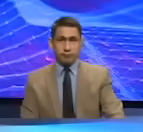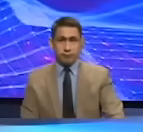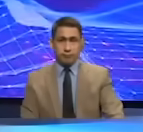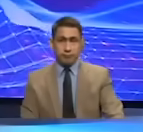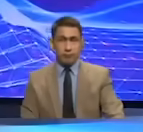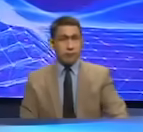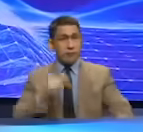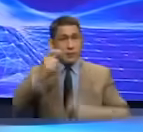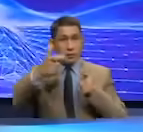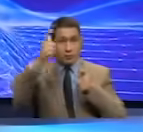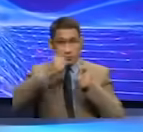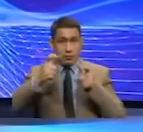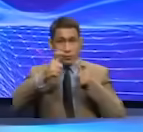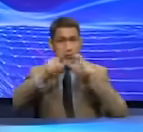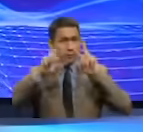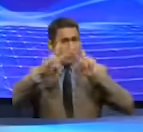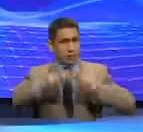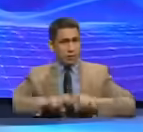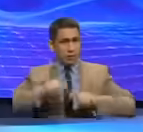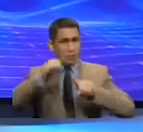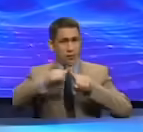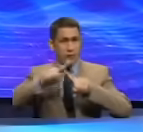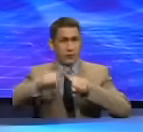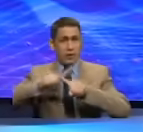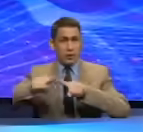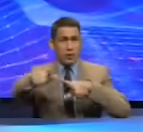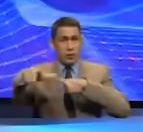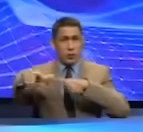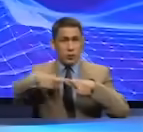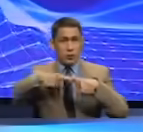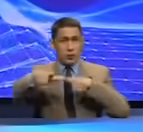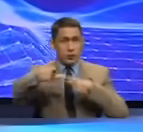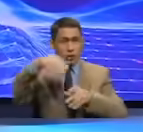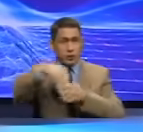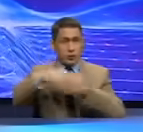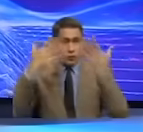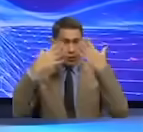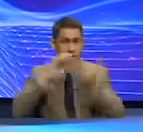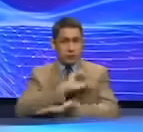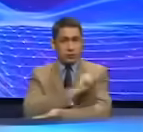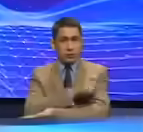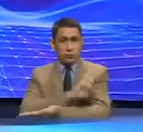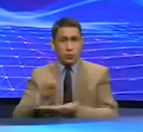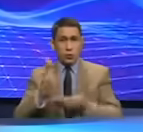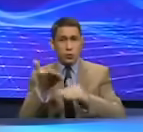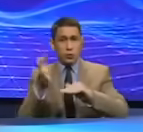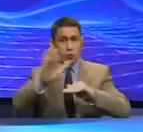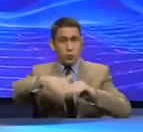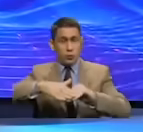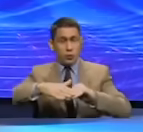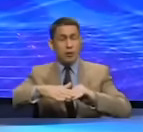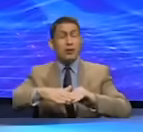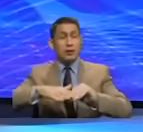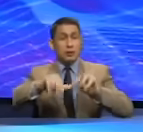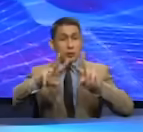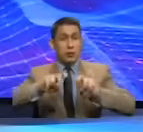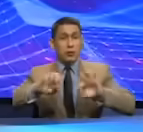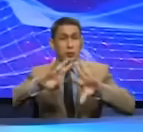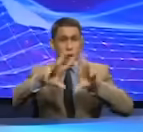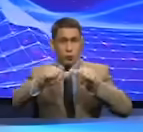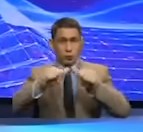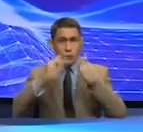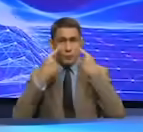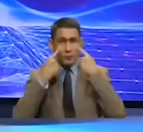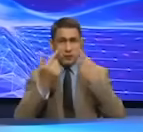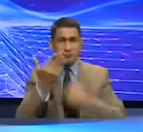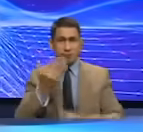La Fiscalía hizo allanamientos en diferentes puntos de Guayaquil y San Borondón para investigar el delito de lavado de activos. Veamos más en la